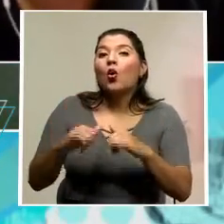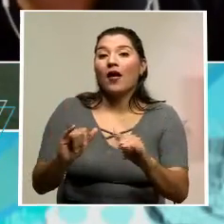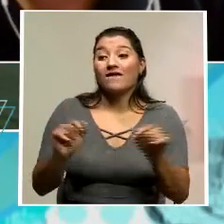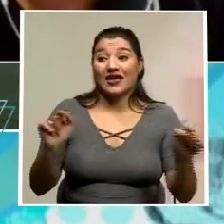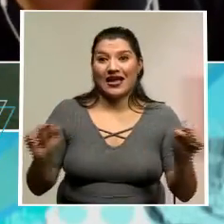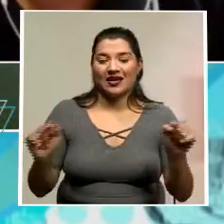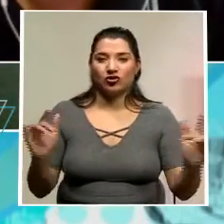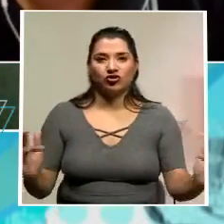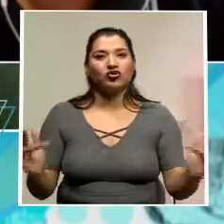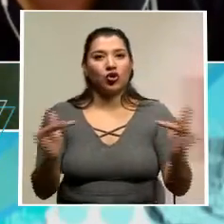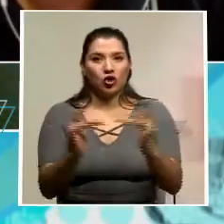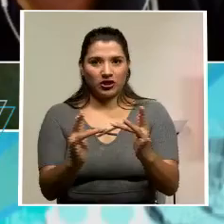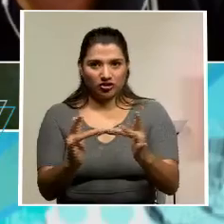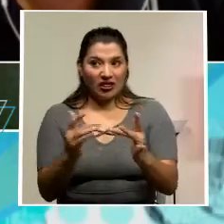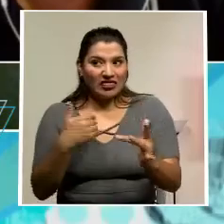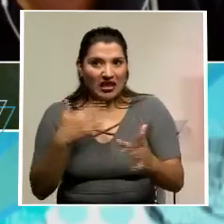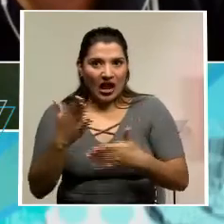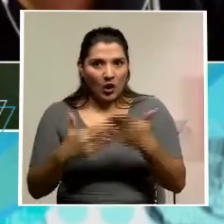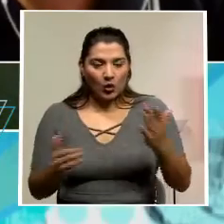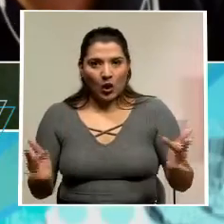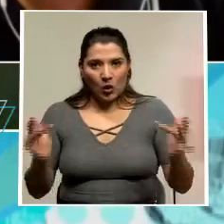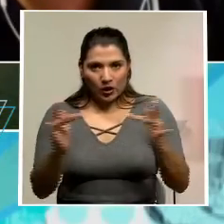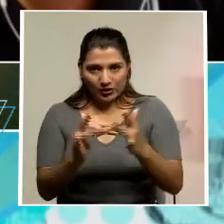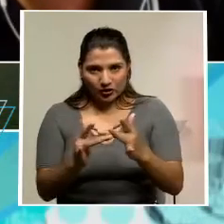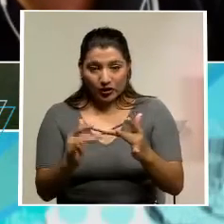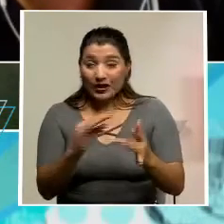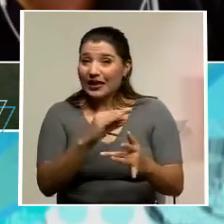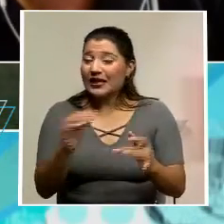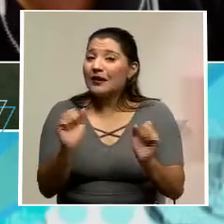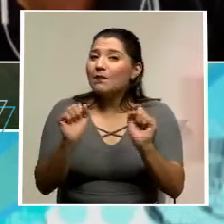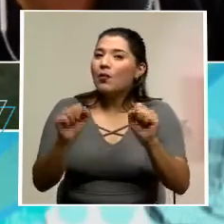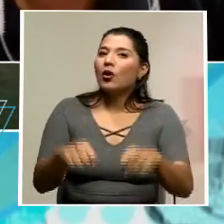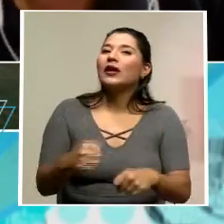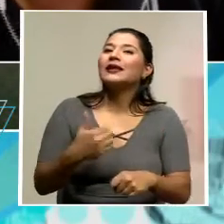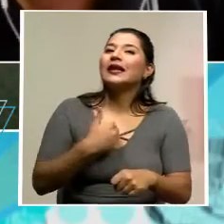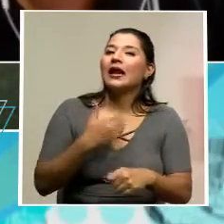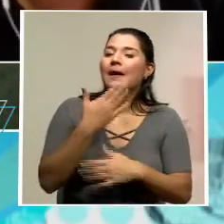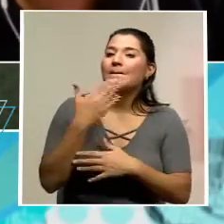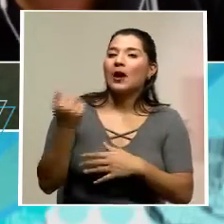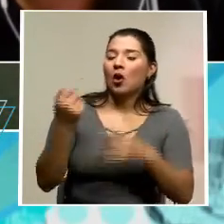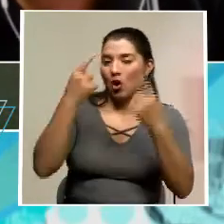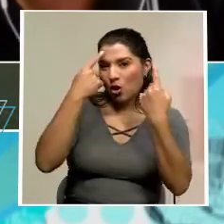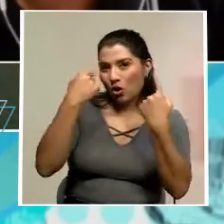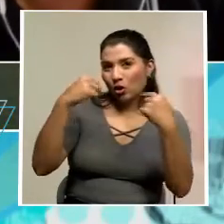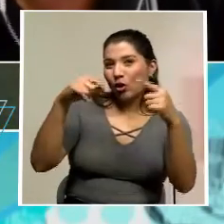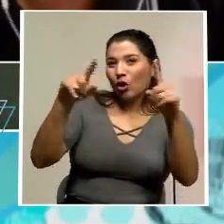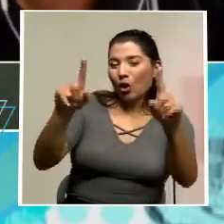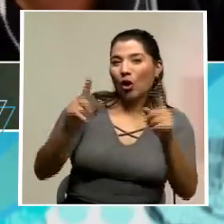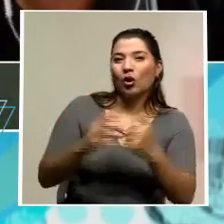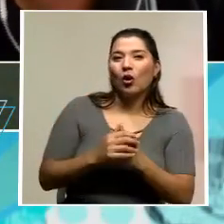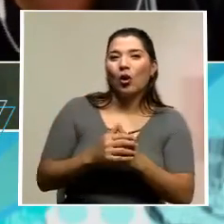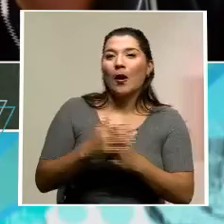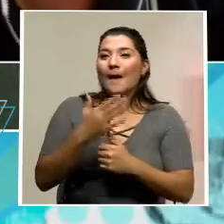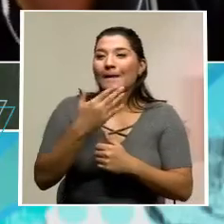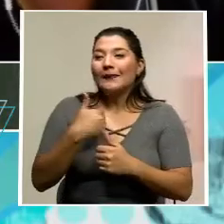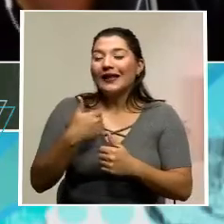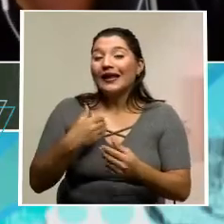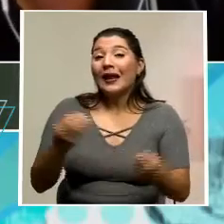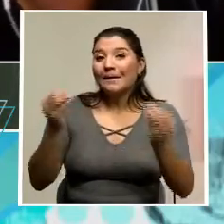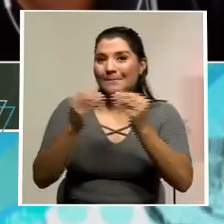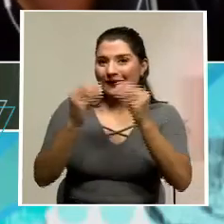conectados y básicamente poder tener un mejor récord, ¿verdad? Mejor información